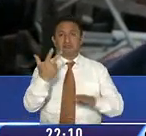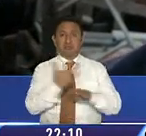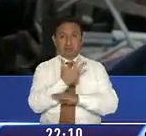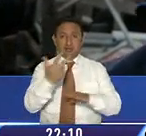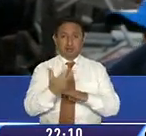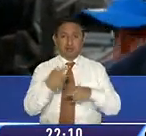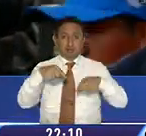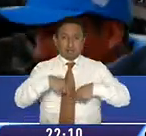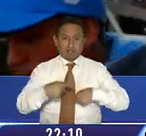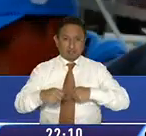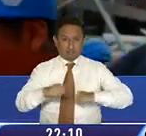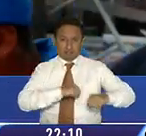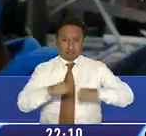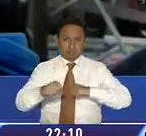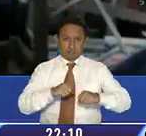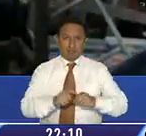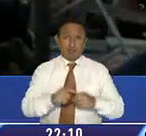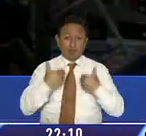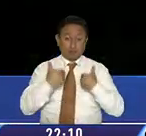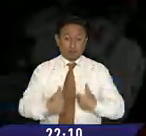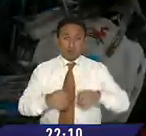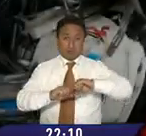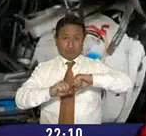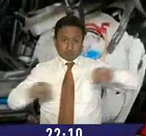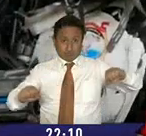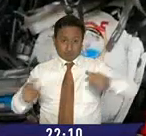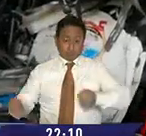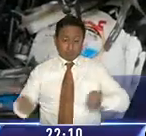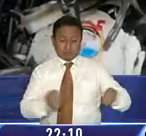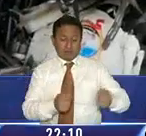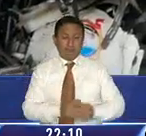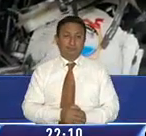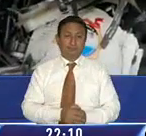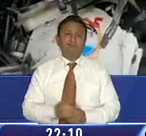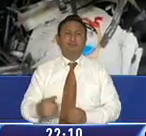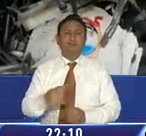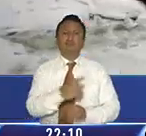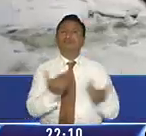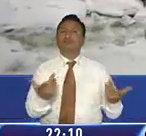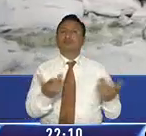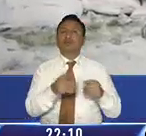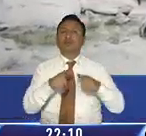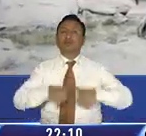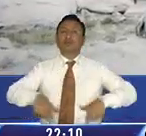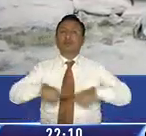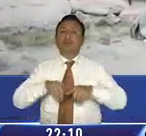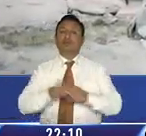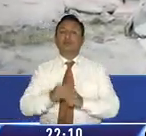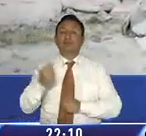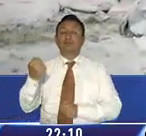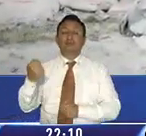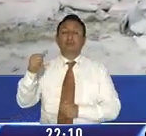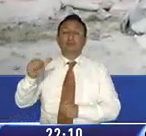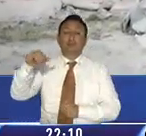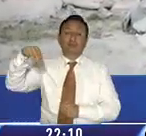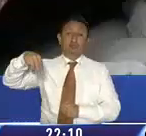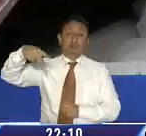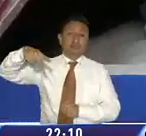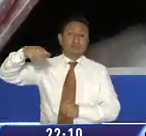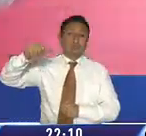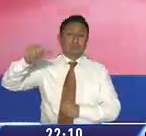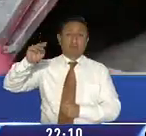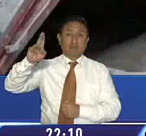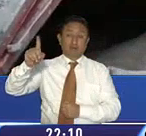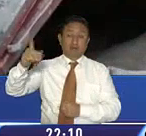realizó el trabajo cuerpo de bomberos para poder liberar a las 2 personas. El siniestro de tránsito sucedió en el sector de San Pablo, en la Panamericana Norte,